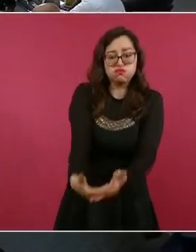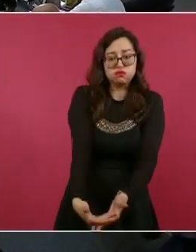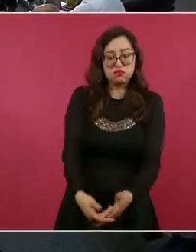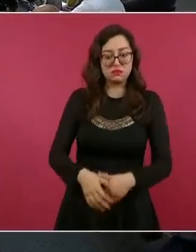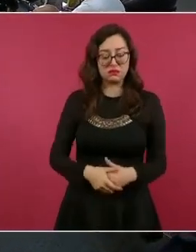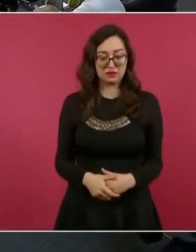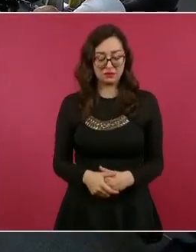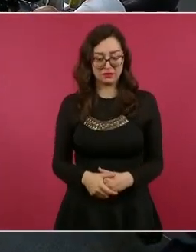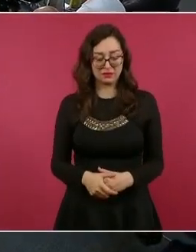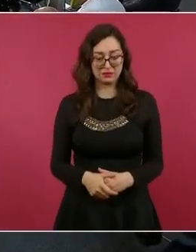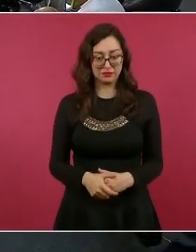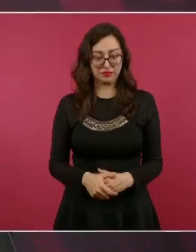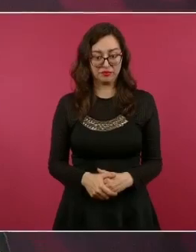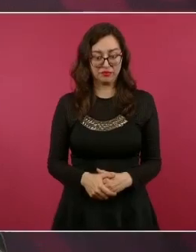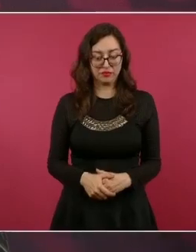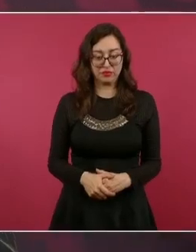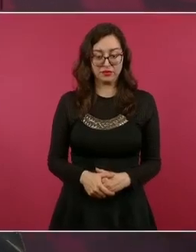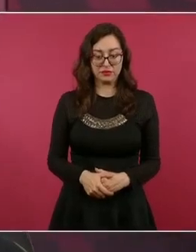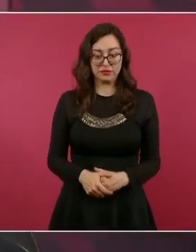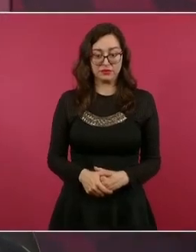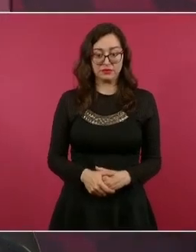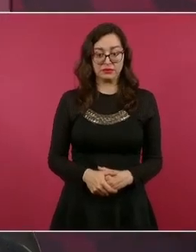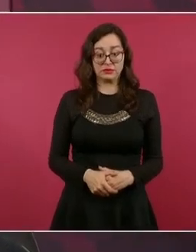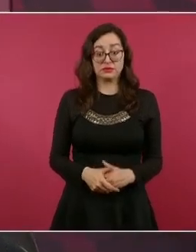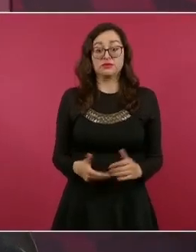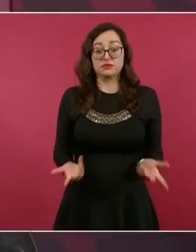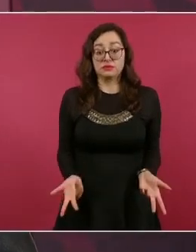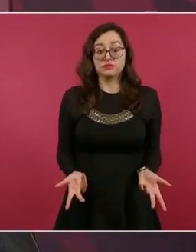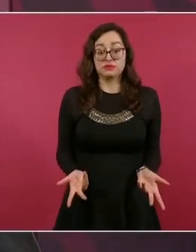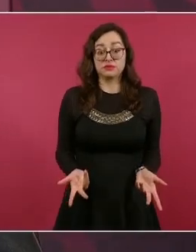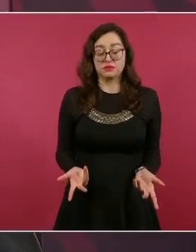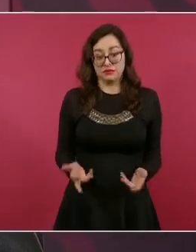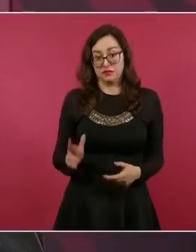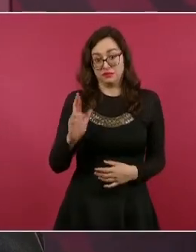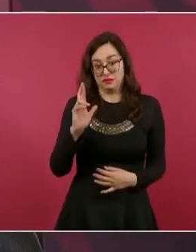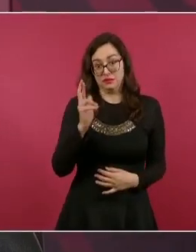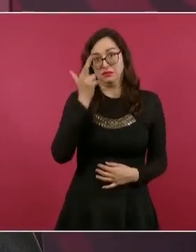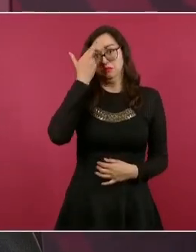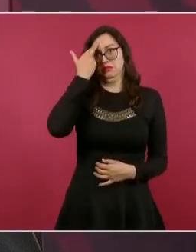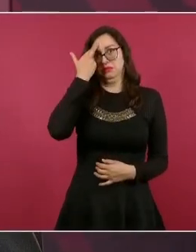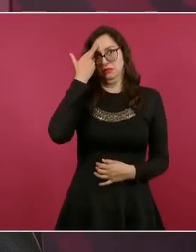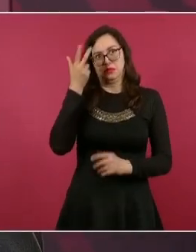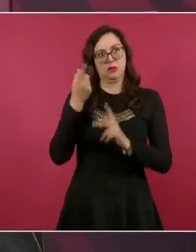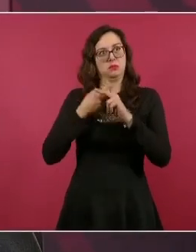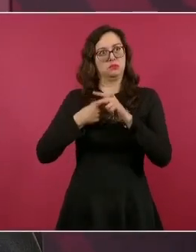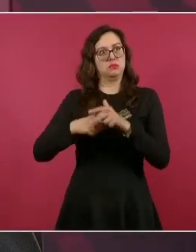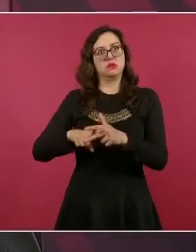la persecución a la comunidad judía,